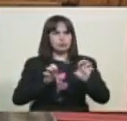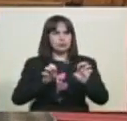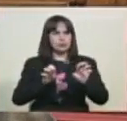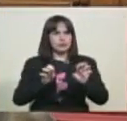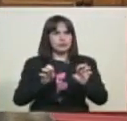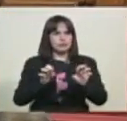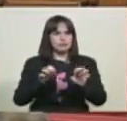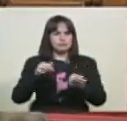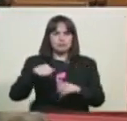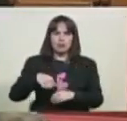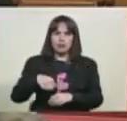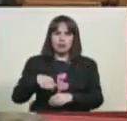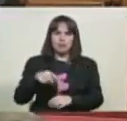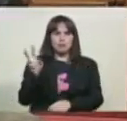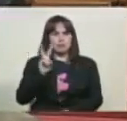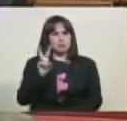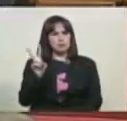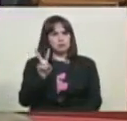no es en Venezuela